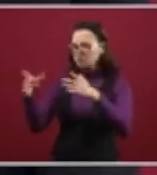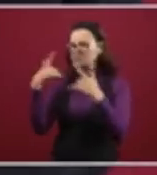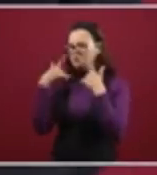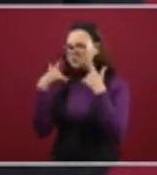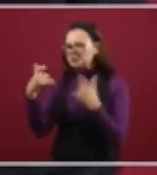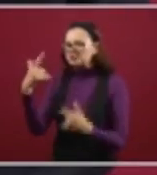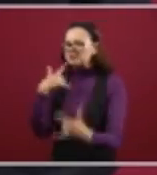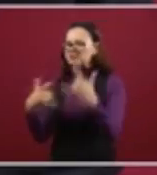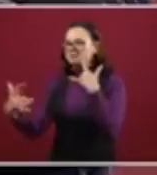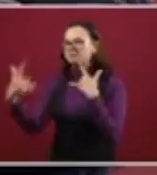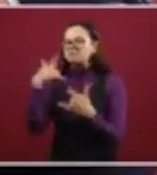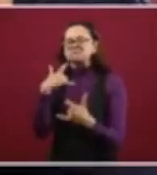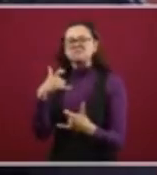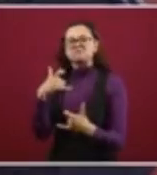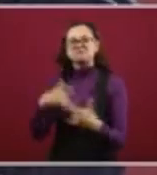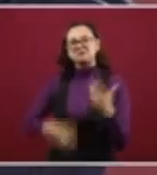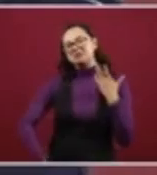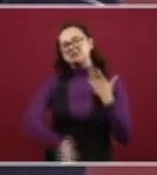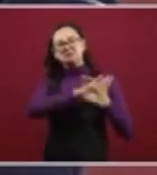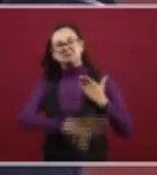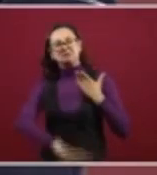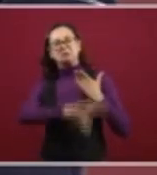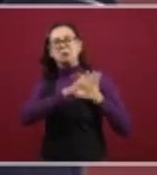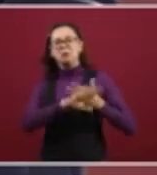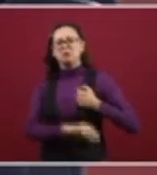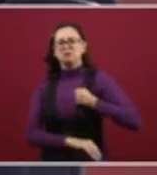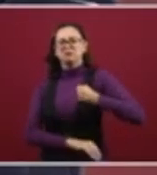escudo protector.